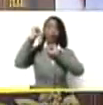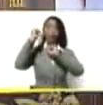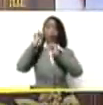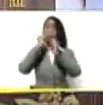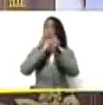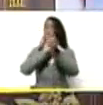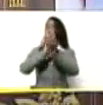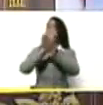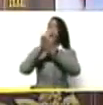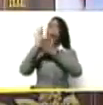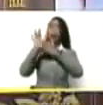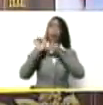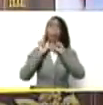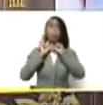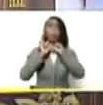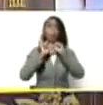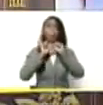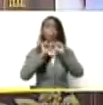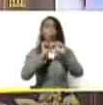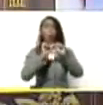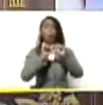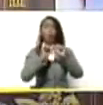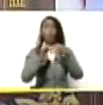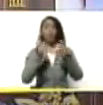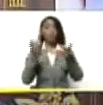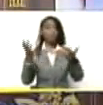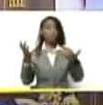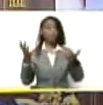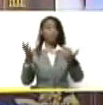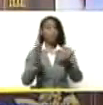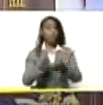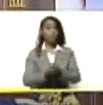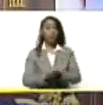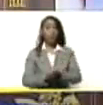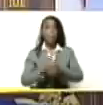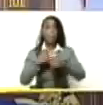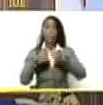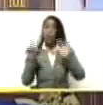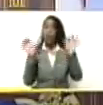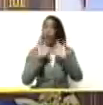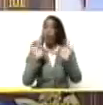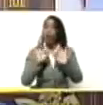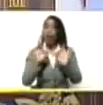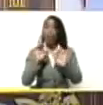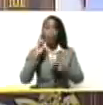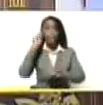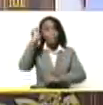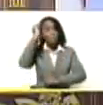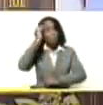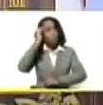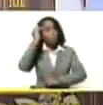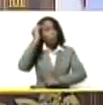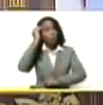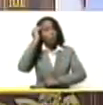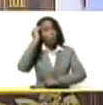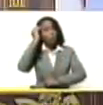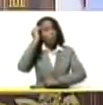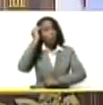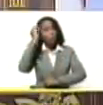pueblo de venezuela la conspiración contra el empresario